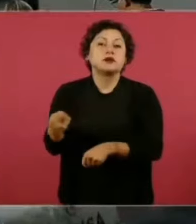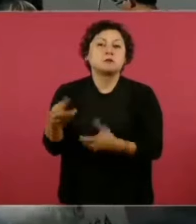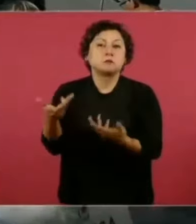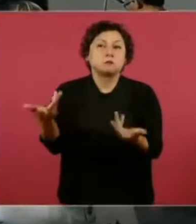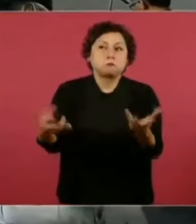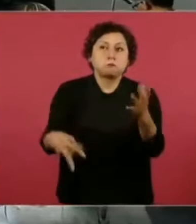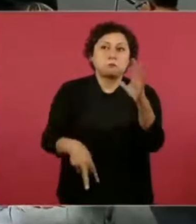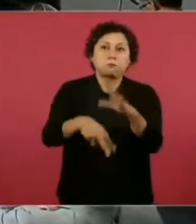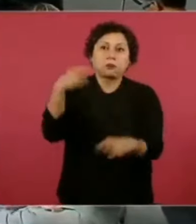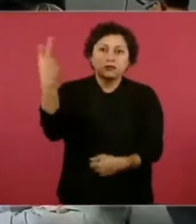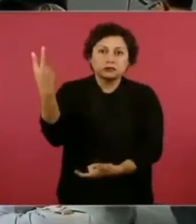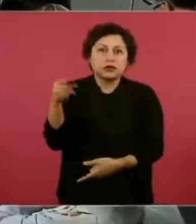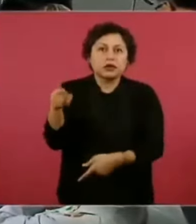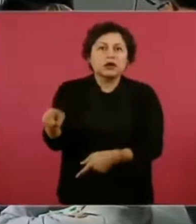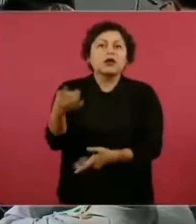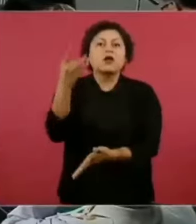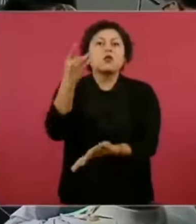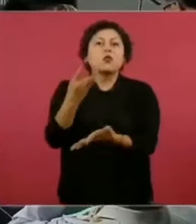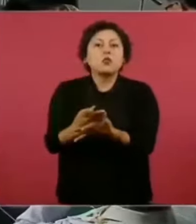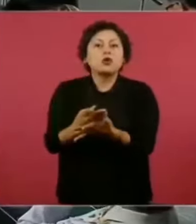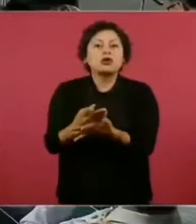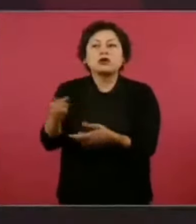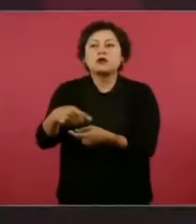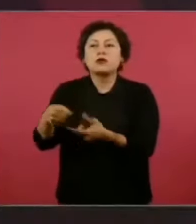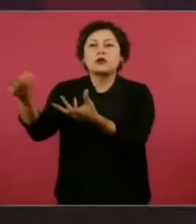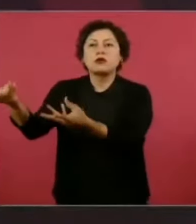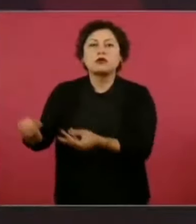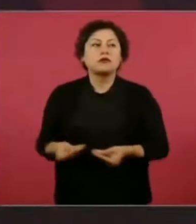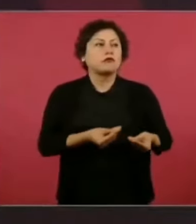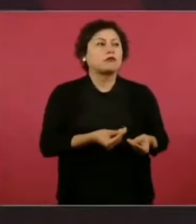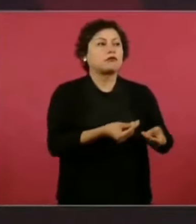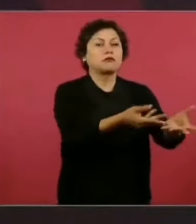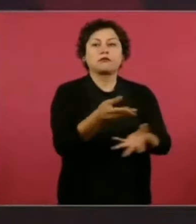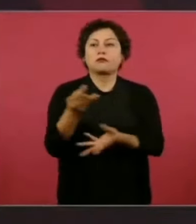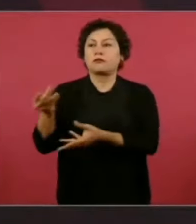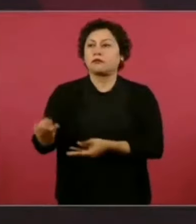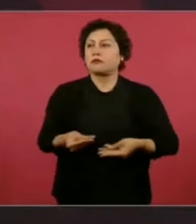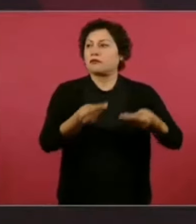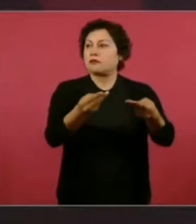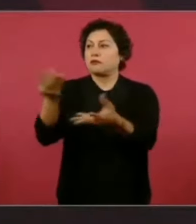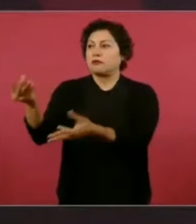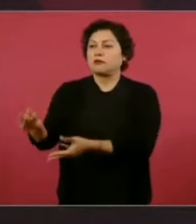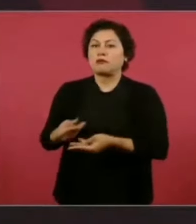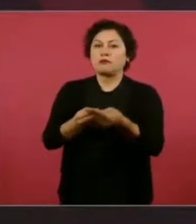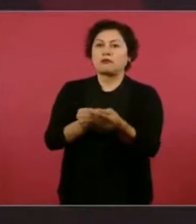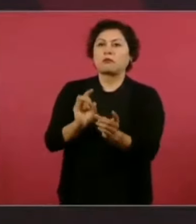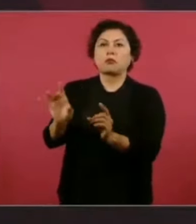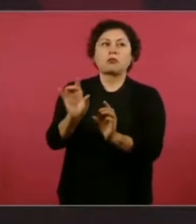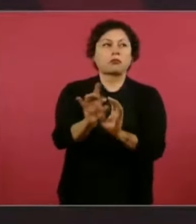a transferir fondos, recursos a los estados,